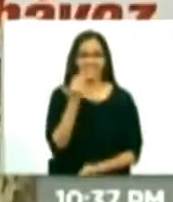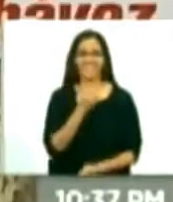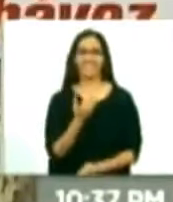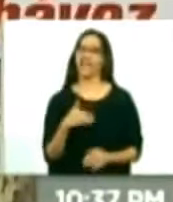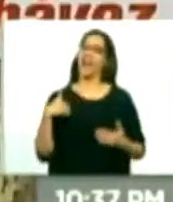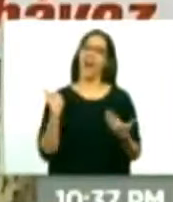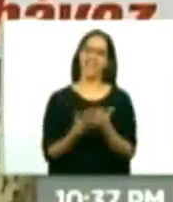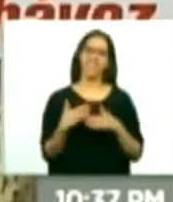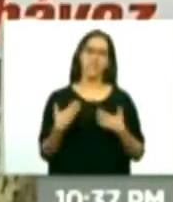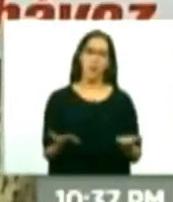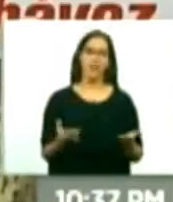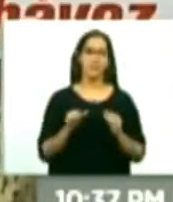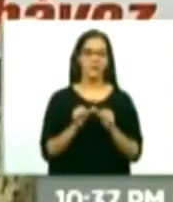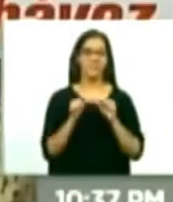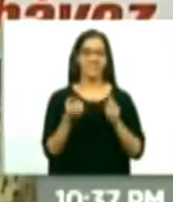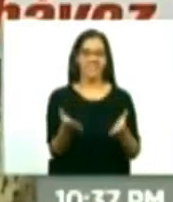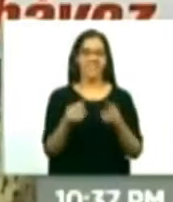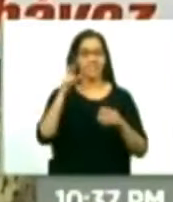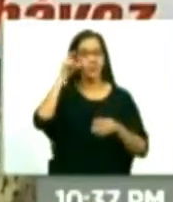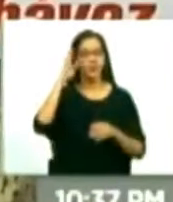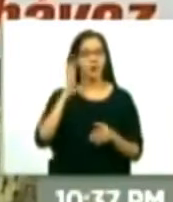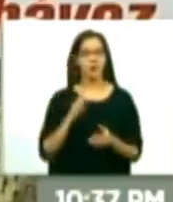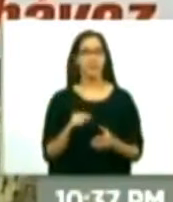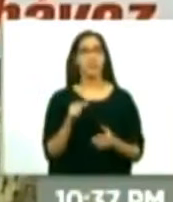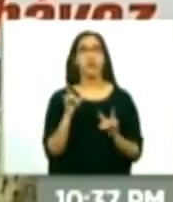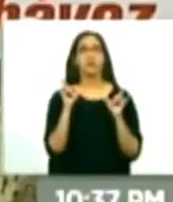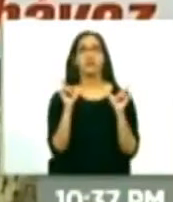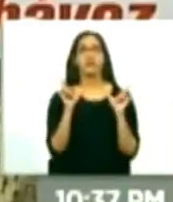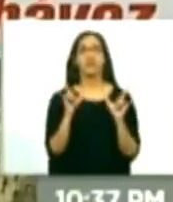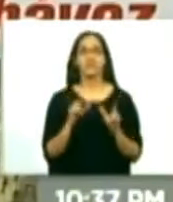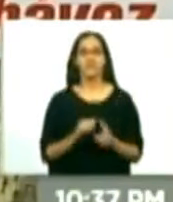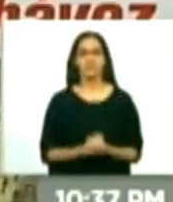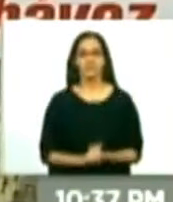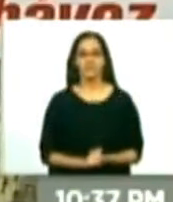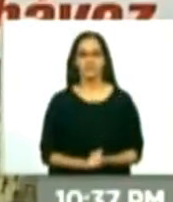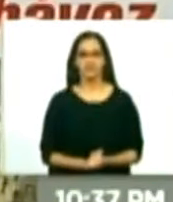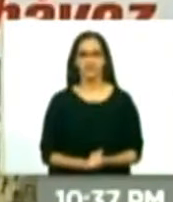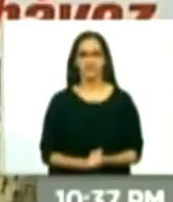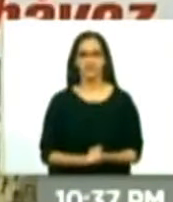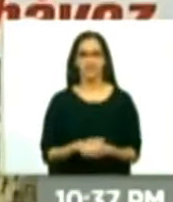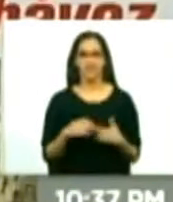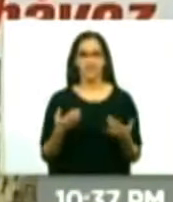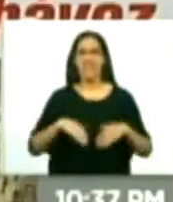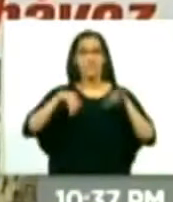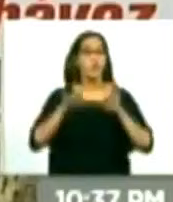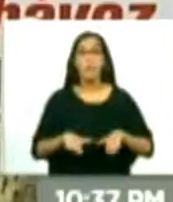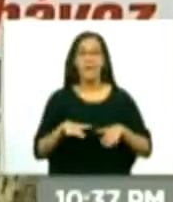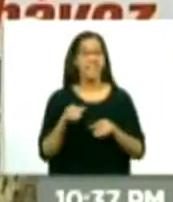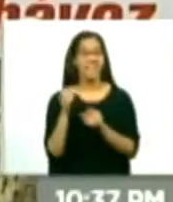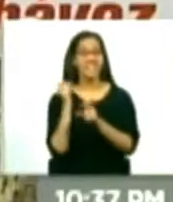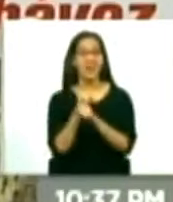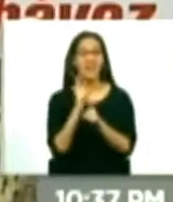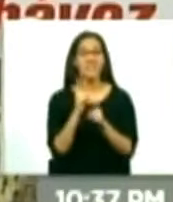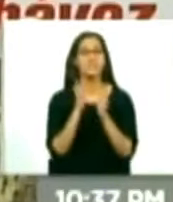¿Hasta cuándo vamos a seguir en esto, Dios querido? ¿Podrá pasar algo aquí? Suspendan ese campeonato, por favor.